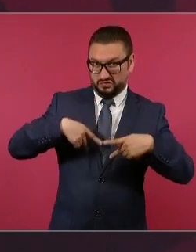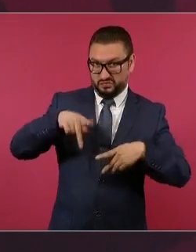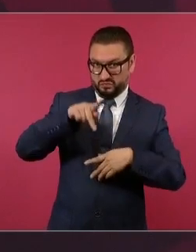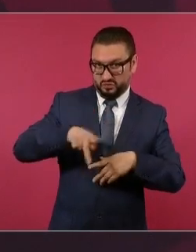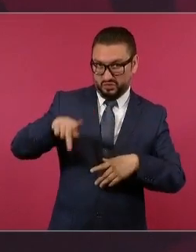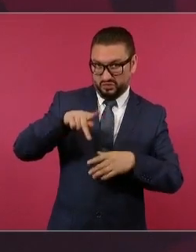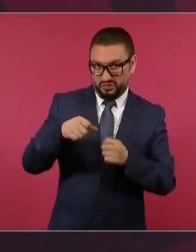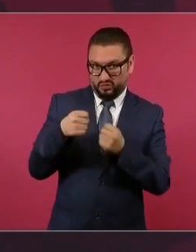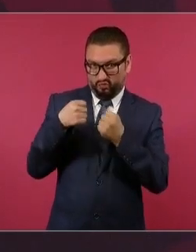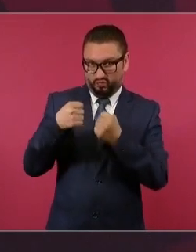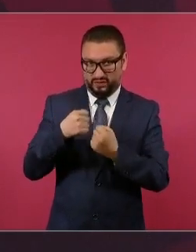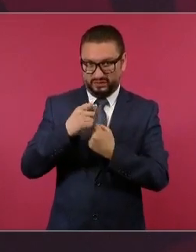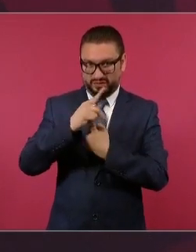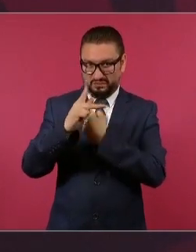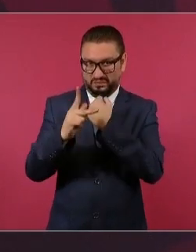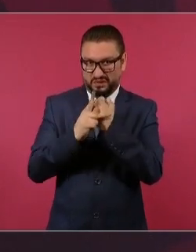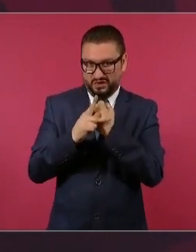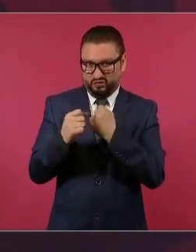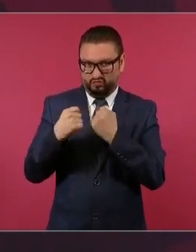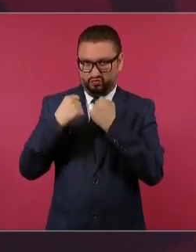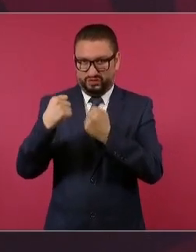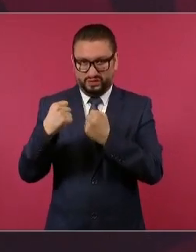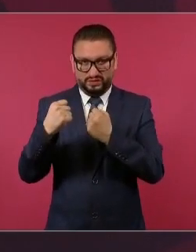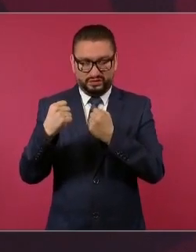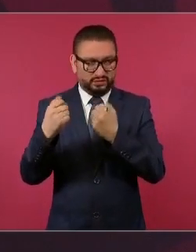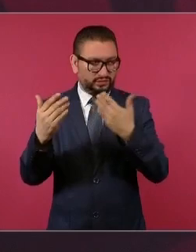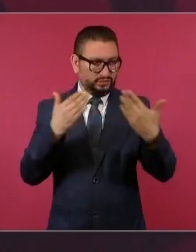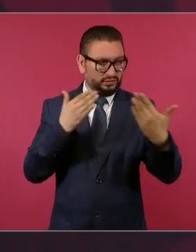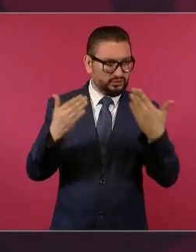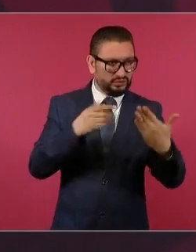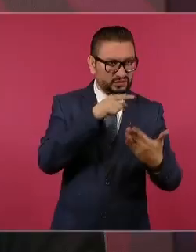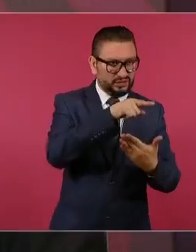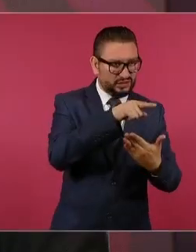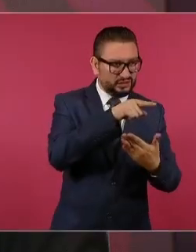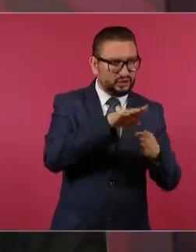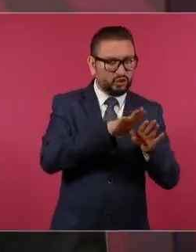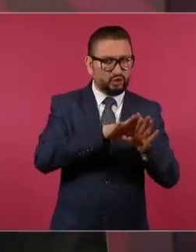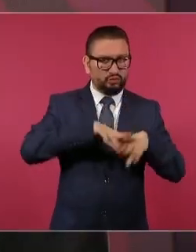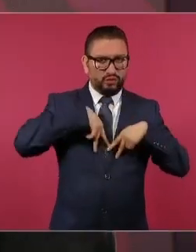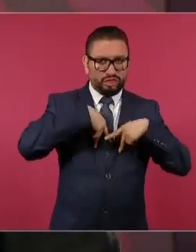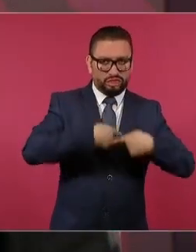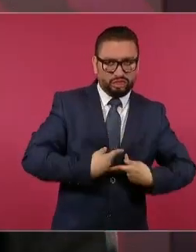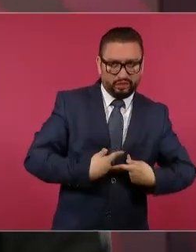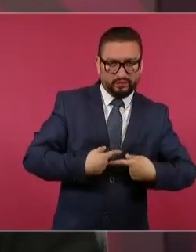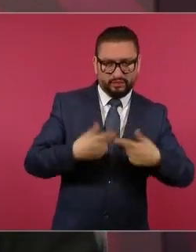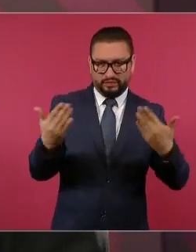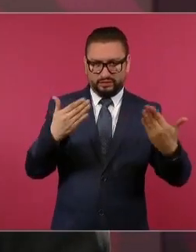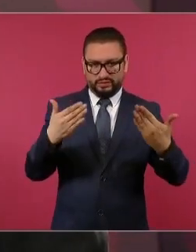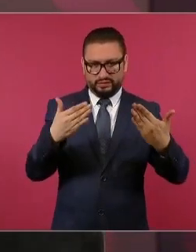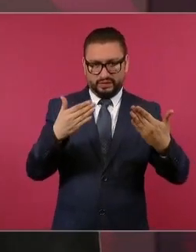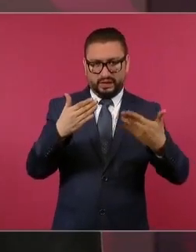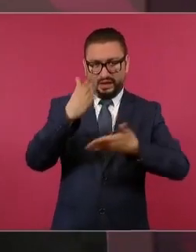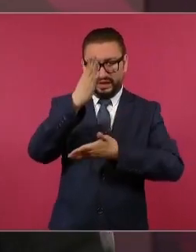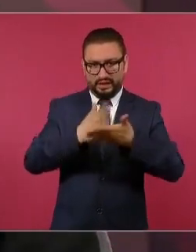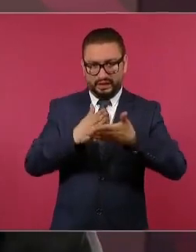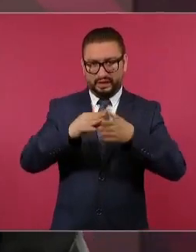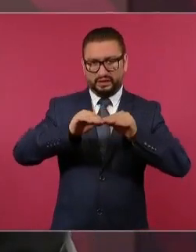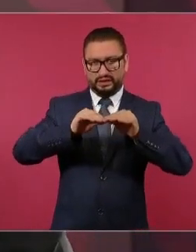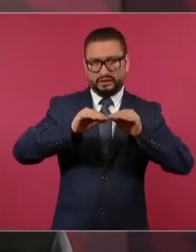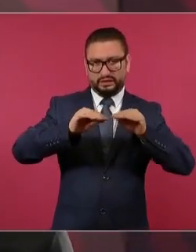entre un país fuerte y uno débil, el desierto. Y por eso no querían que